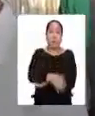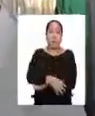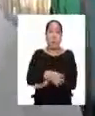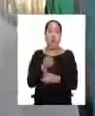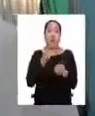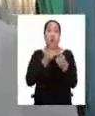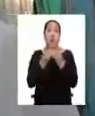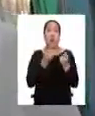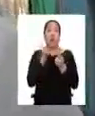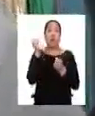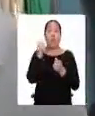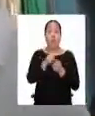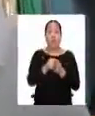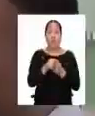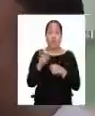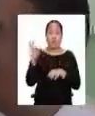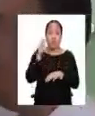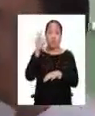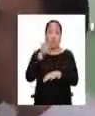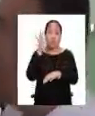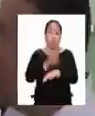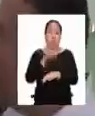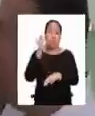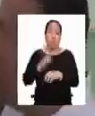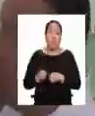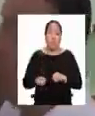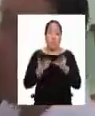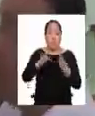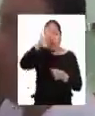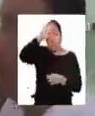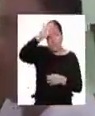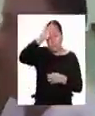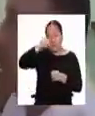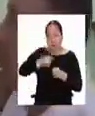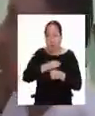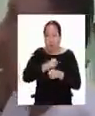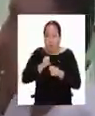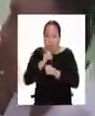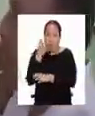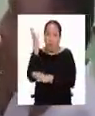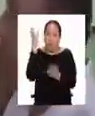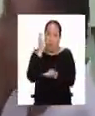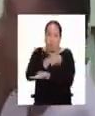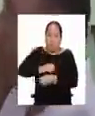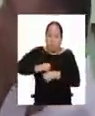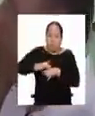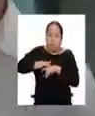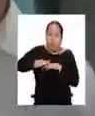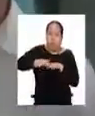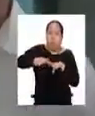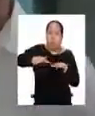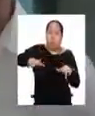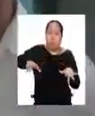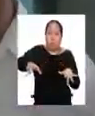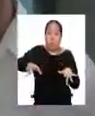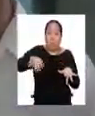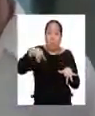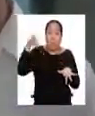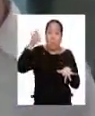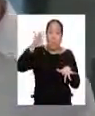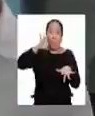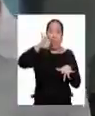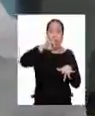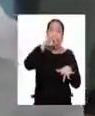de aquellos insectos que son transmisores de enfermedades. Espacios abiertos, donde hay nuevas poblaciones, donde no hay bosques, donde no hay controladores, puede hacer que